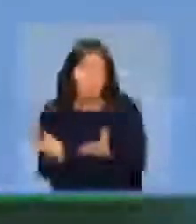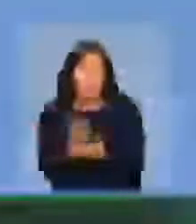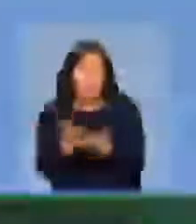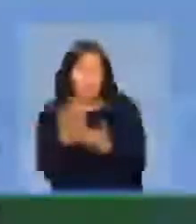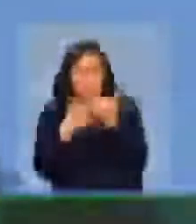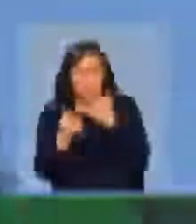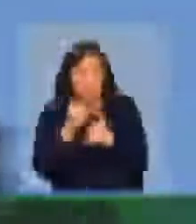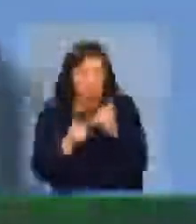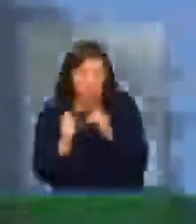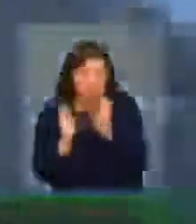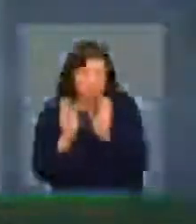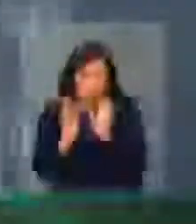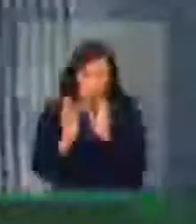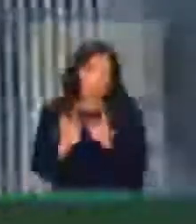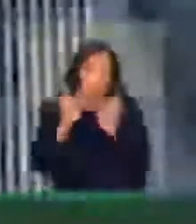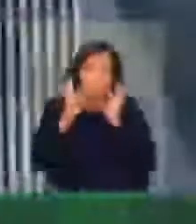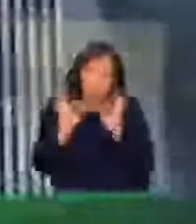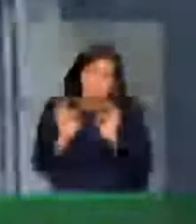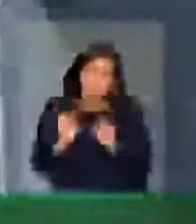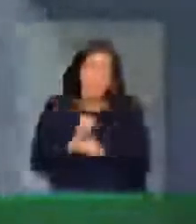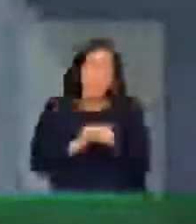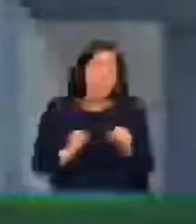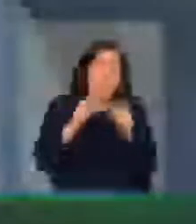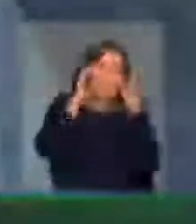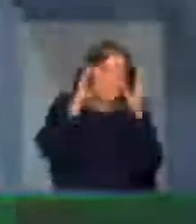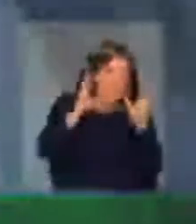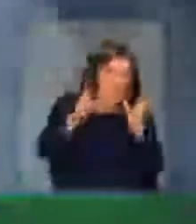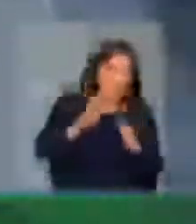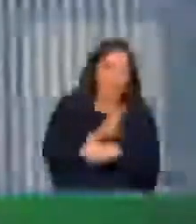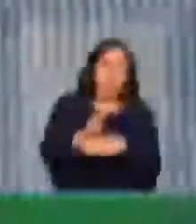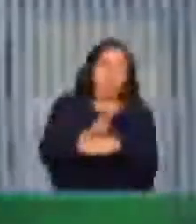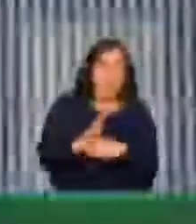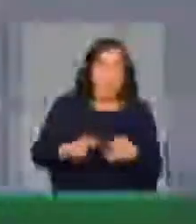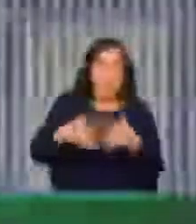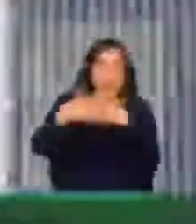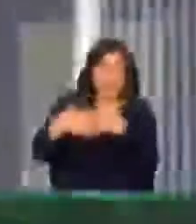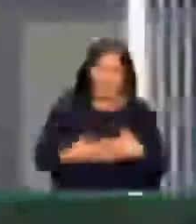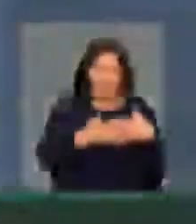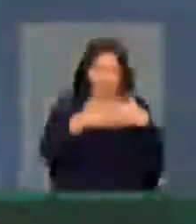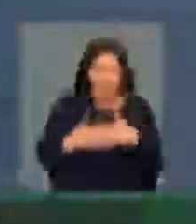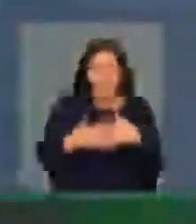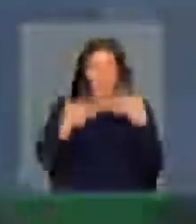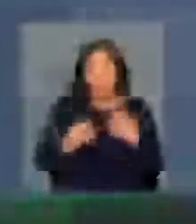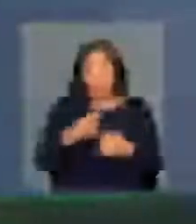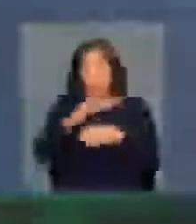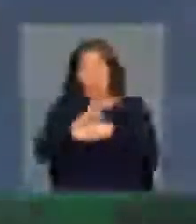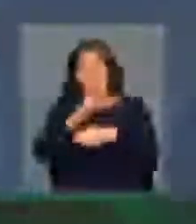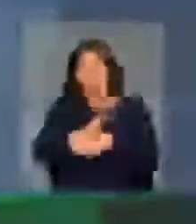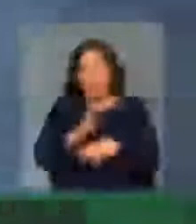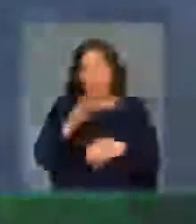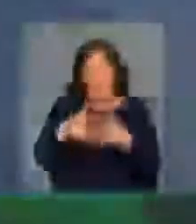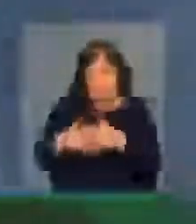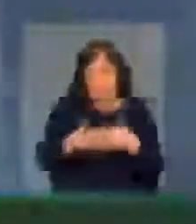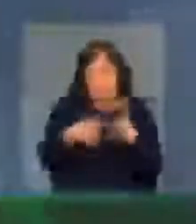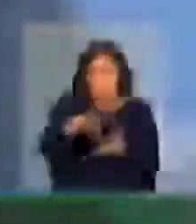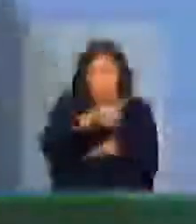información clasificada podría poner en peligro la seguridad nacional, incluyendo los esfuerzos del gobierno de Estados Unidos para proteger al país contra futuros actos de